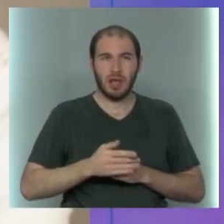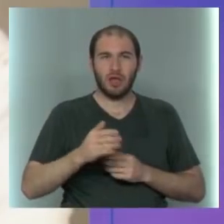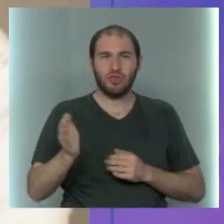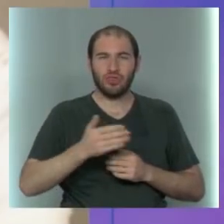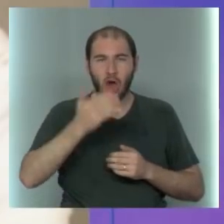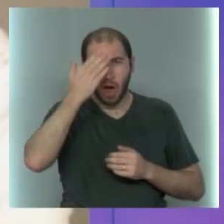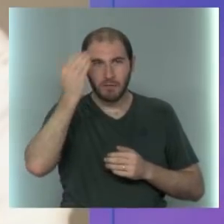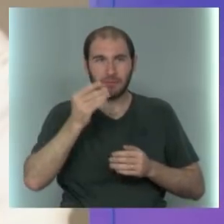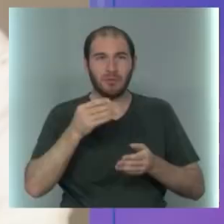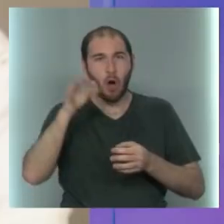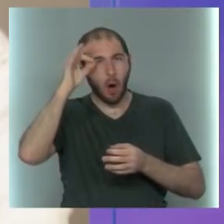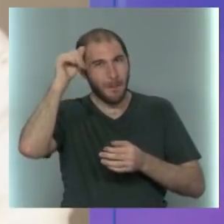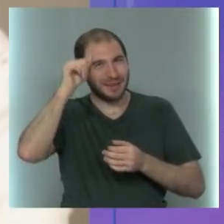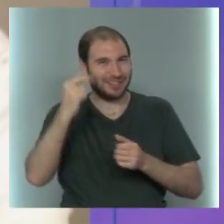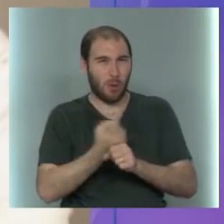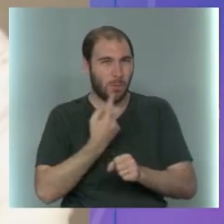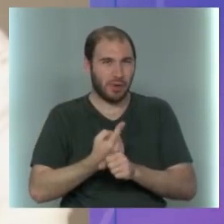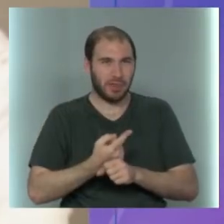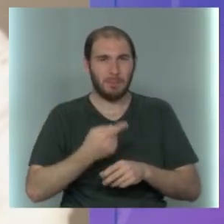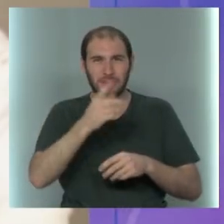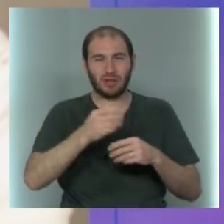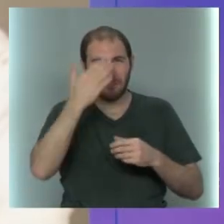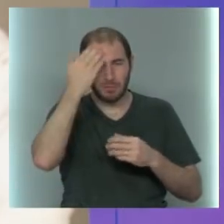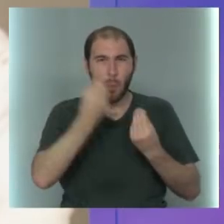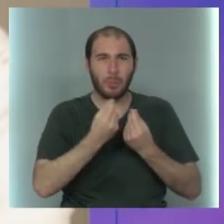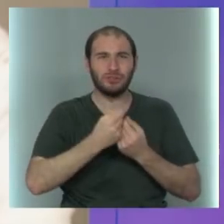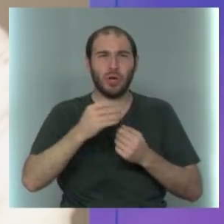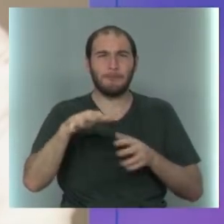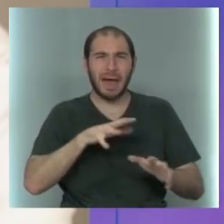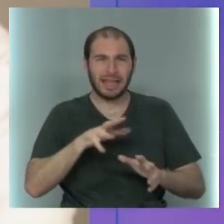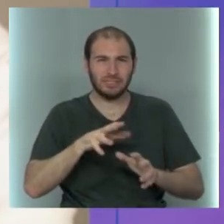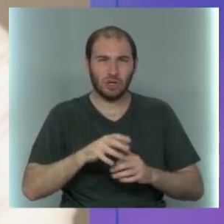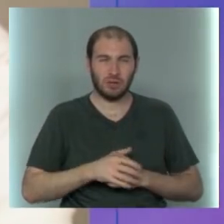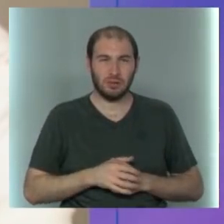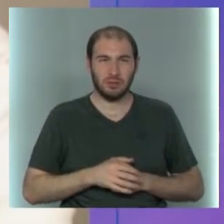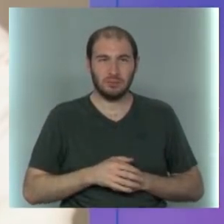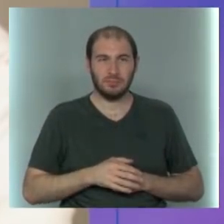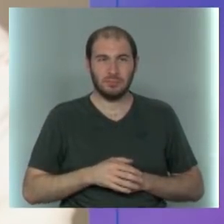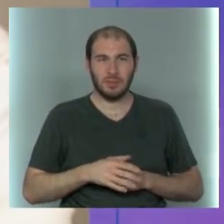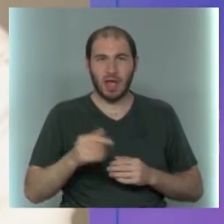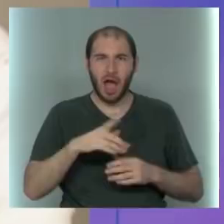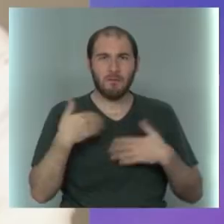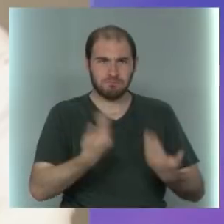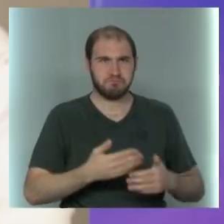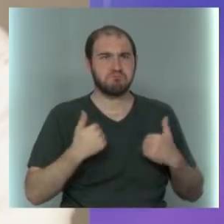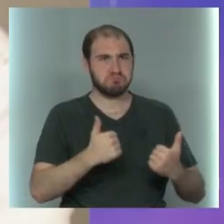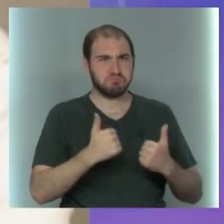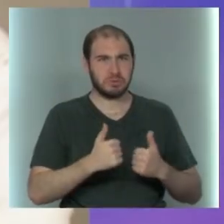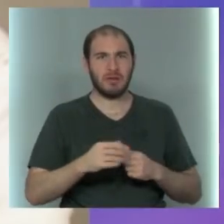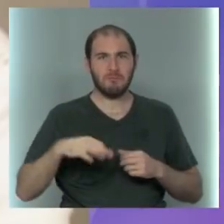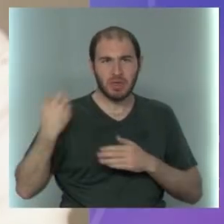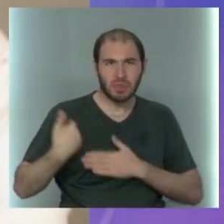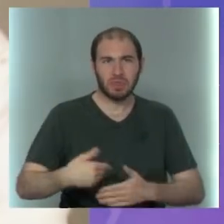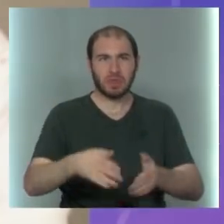Parkinson son candidatos para operarse. La mayoría de los enfermos con Parkinson obtienen mucho beneficio durante toda